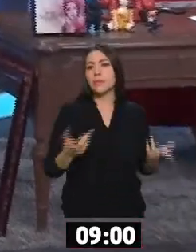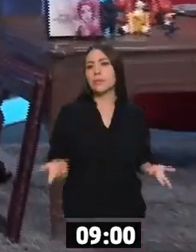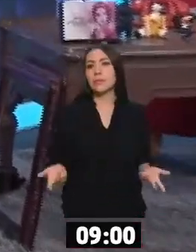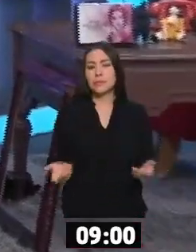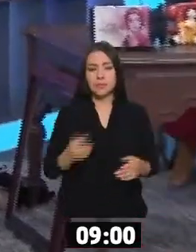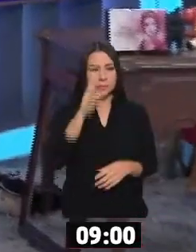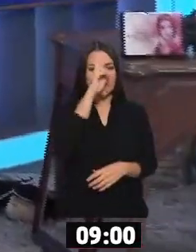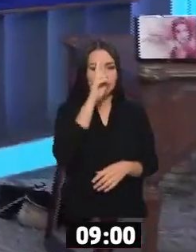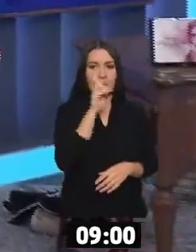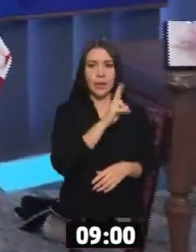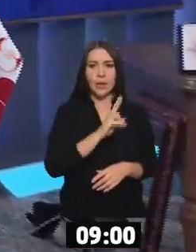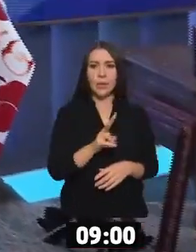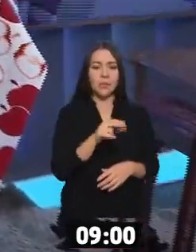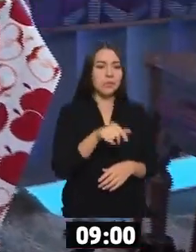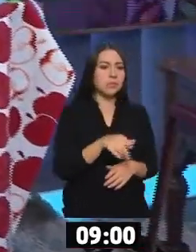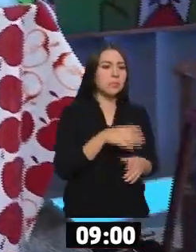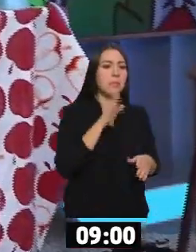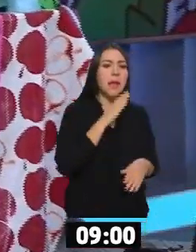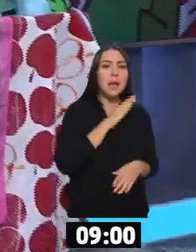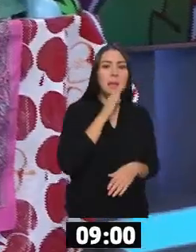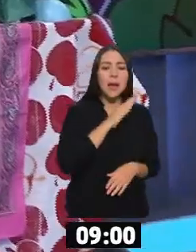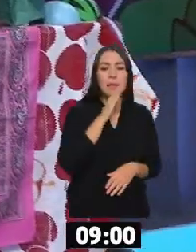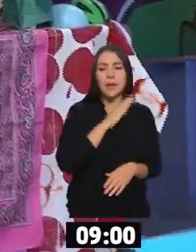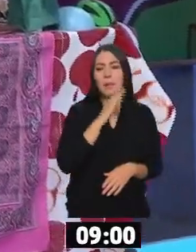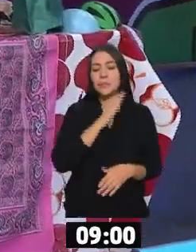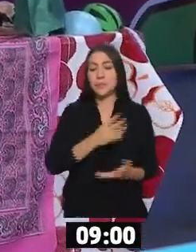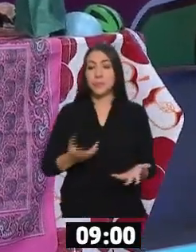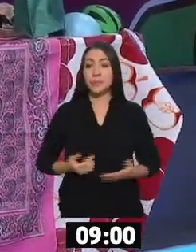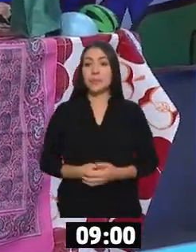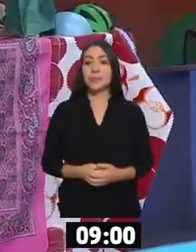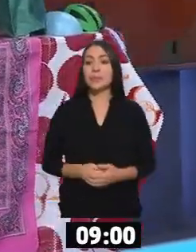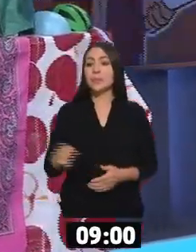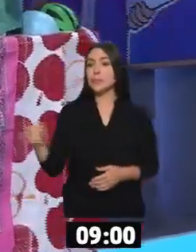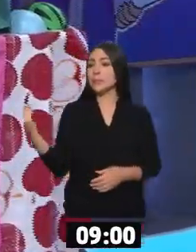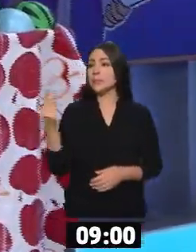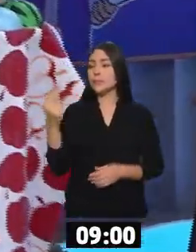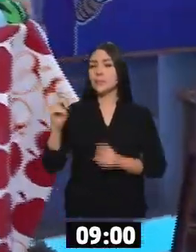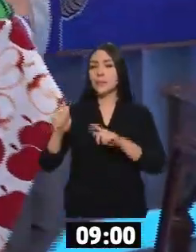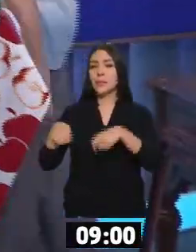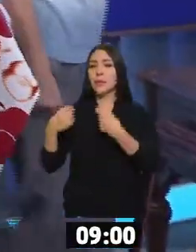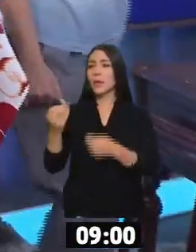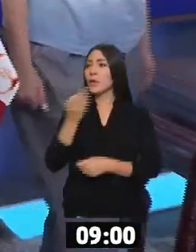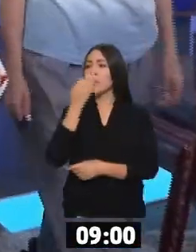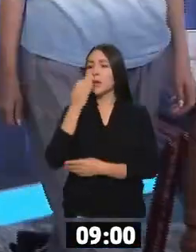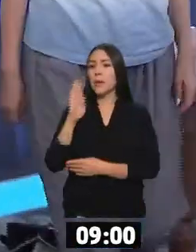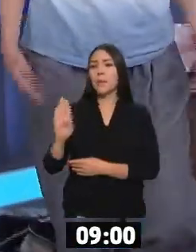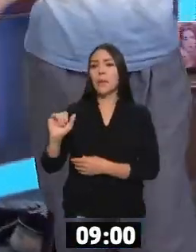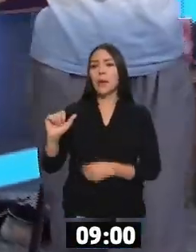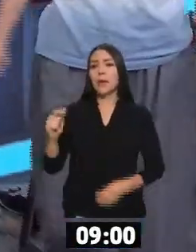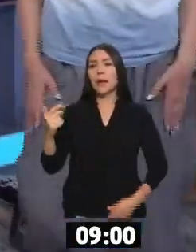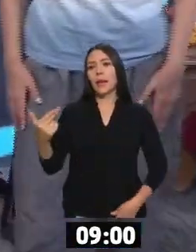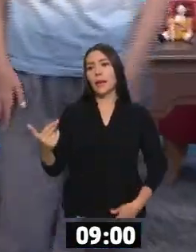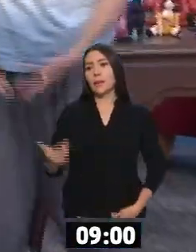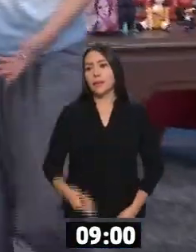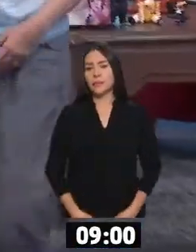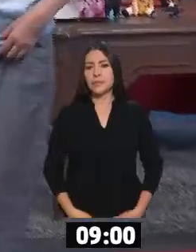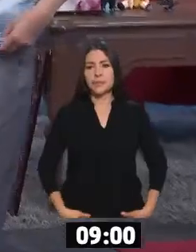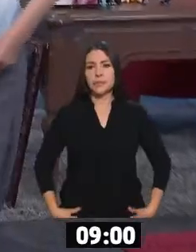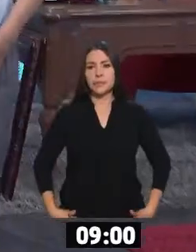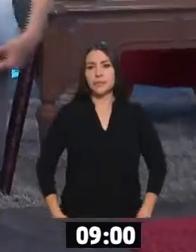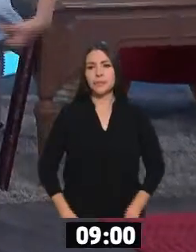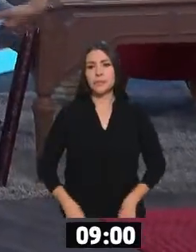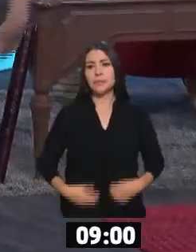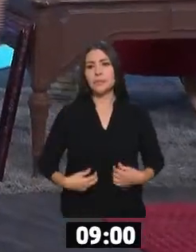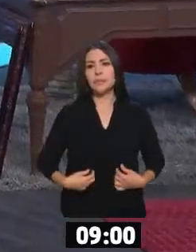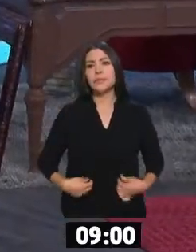acabose, señora, mire, de esta parte, No, ¿ya vio? tú lo que necesitas son flores de Bach. ¡Qué barbaridad! De Christian Bach. Qué bonita Es manera